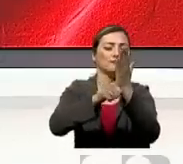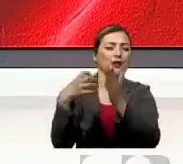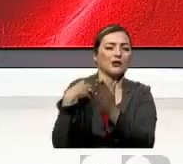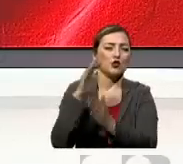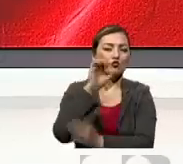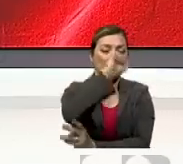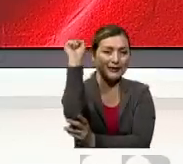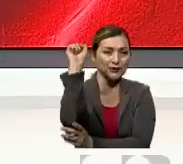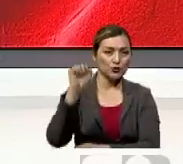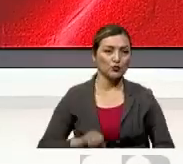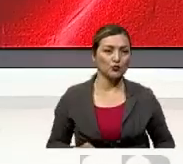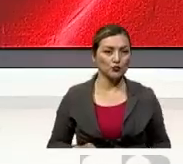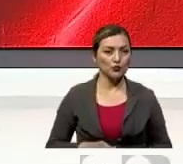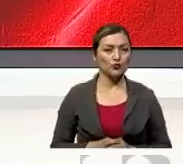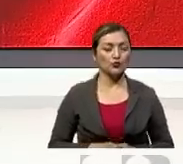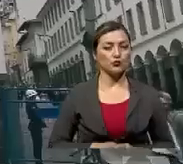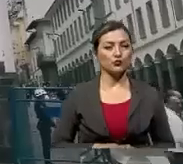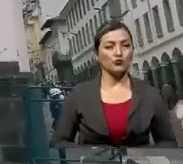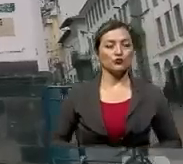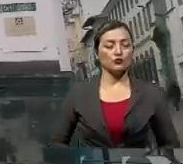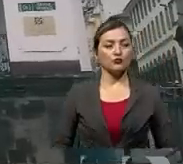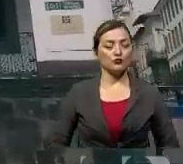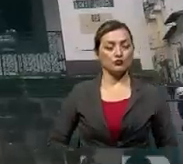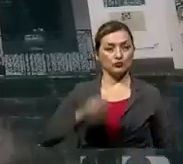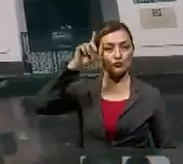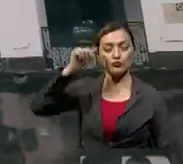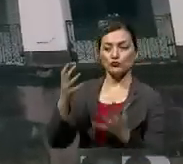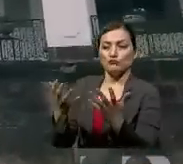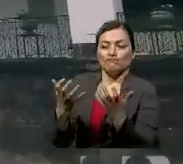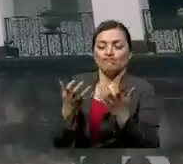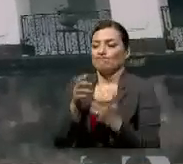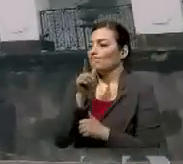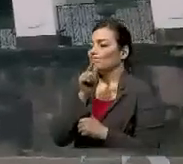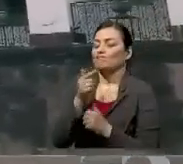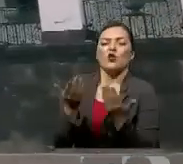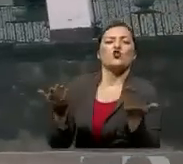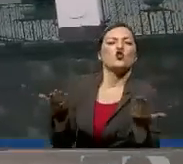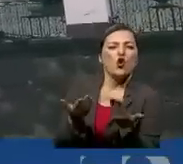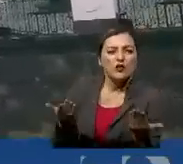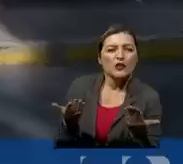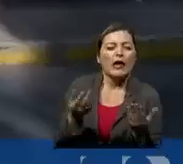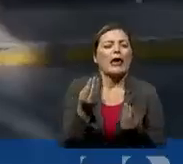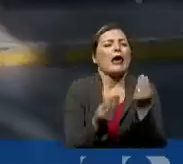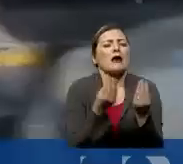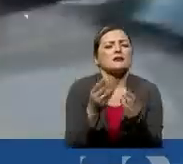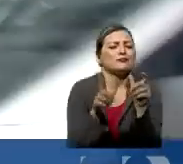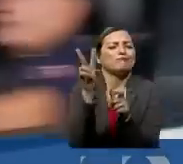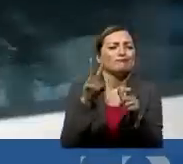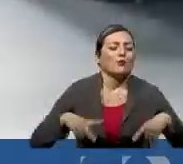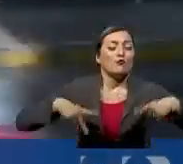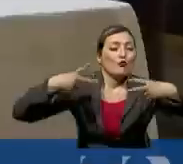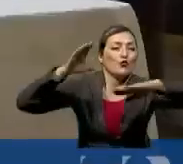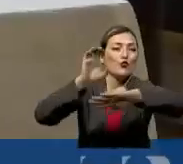garantizará derechos en el país. El gobierno quiere saber quiénes son, dónde están y qué hacen los venezolanos que viven